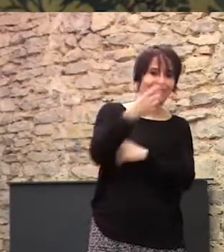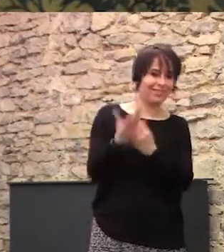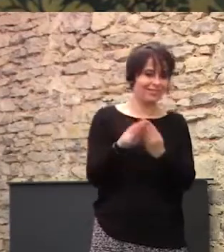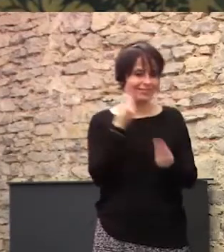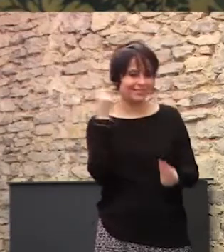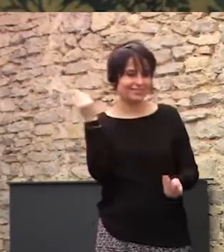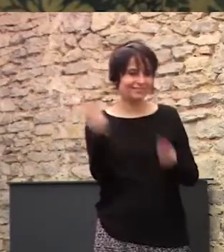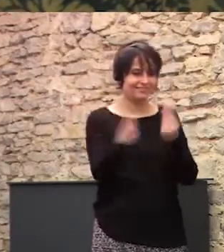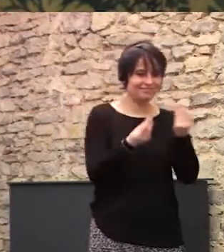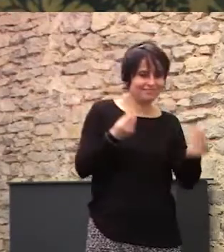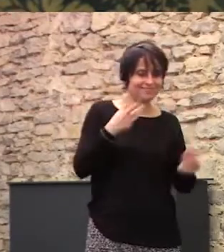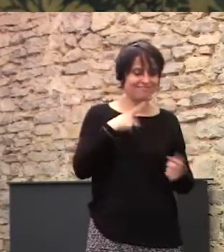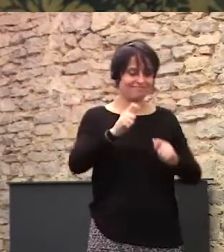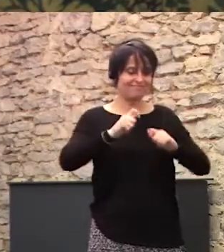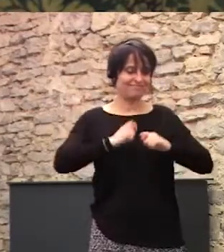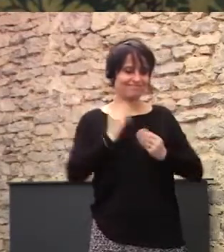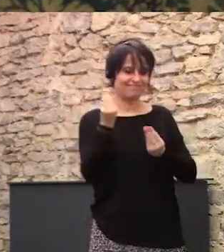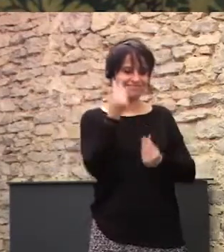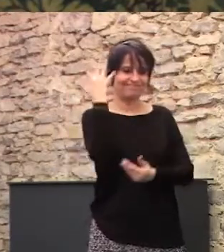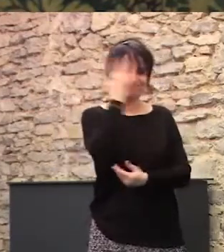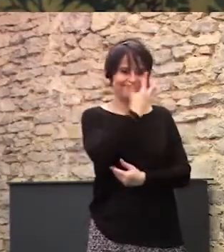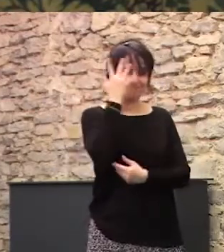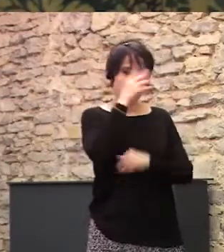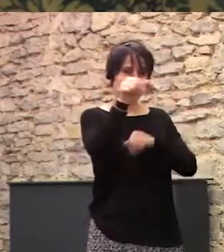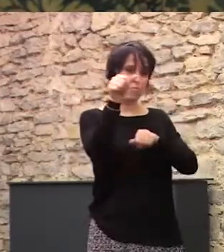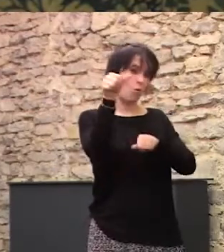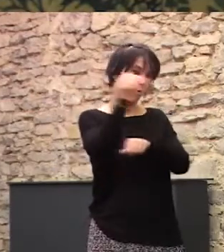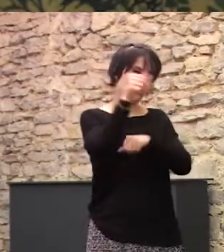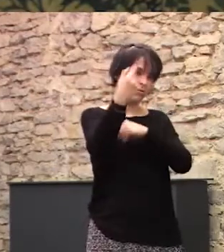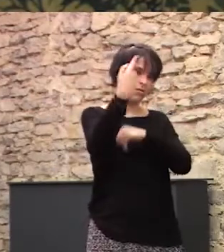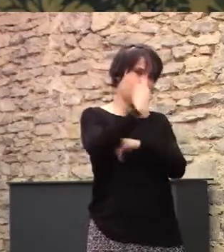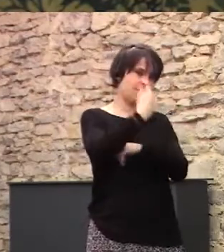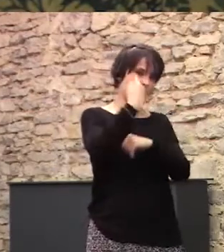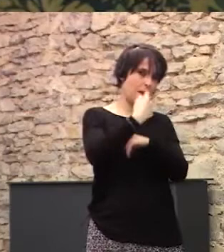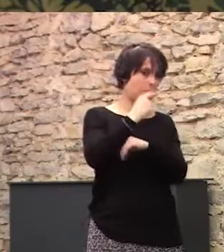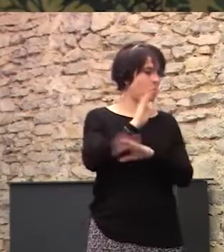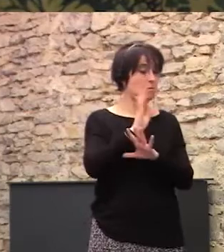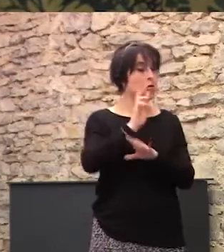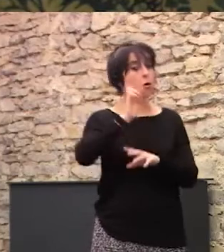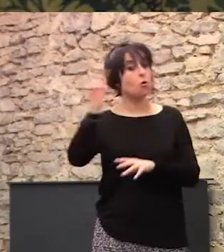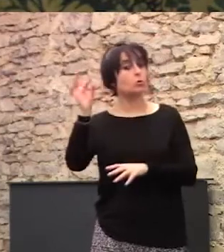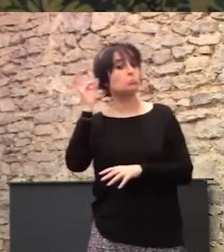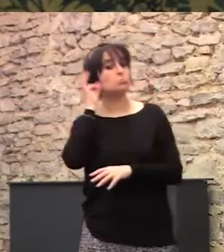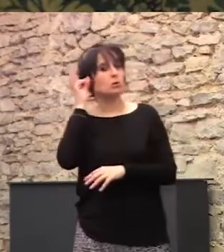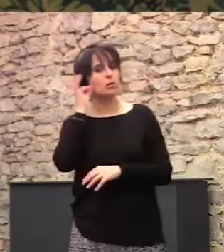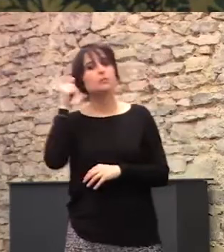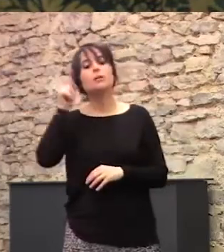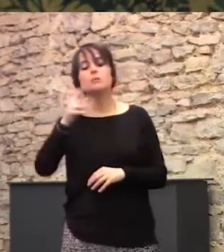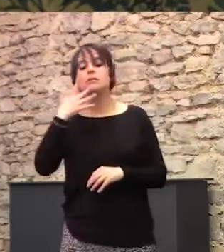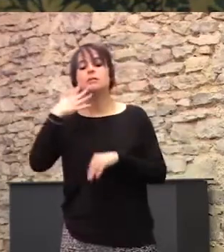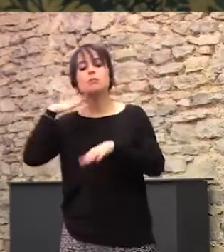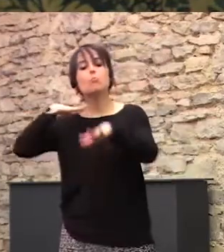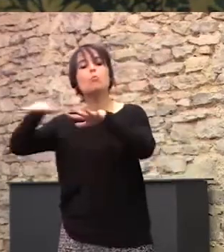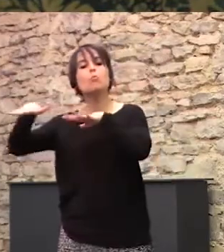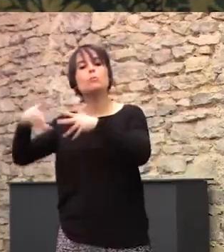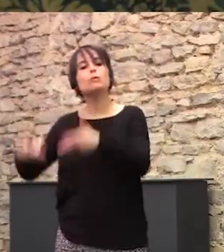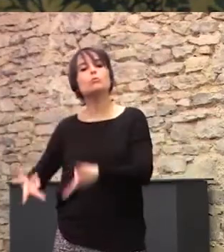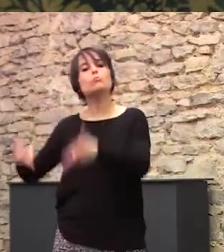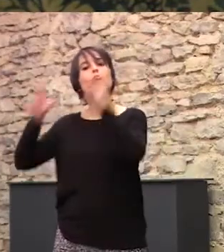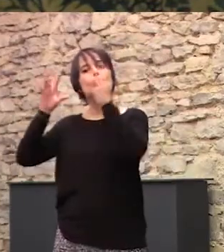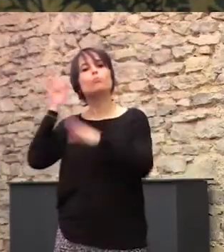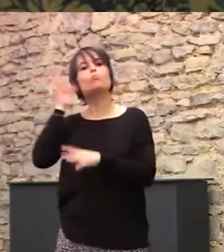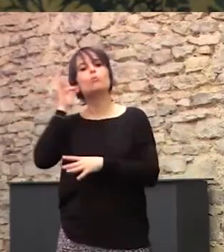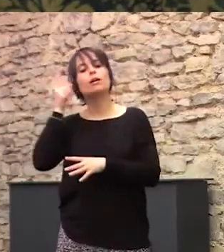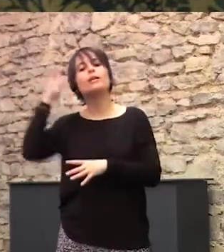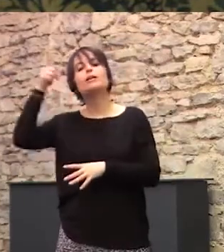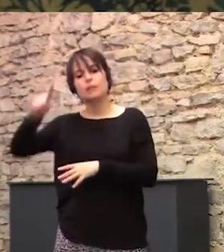que con cierta reticencia. Otras decían, no, que también, si es un movimiento de liberación de las mujeres, también vale